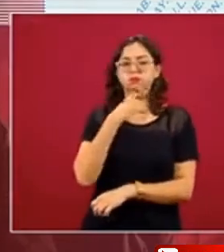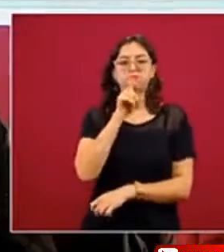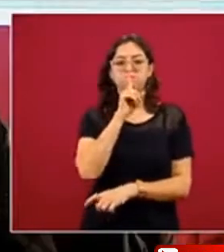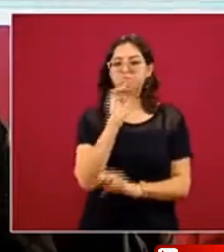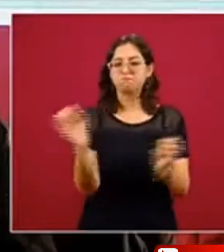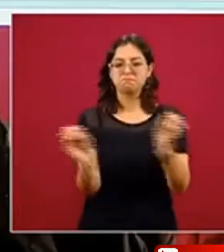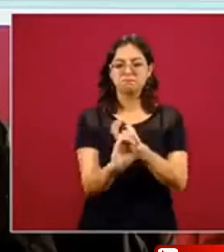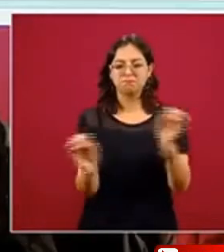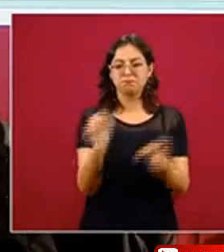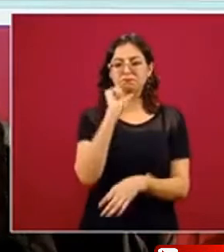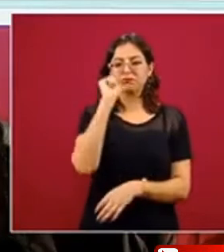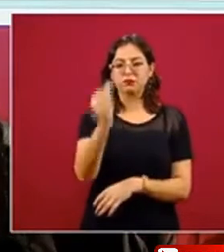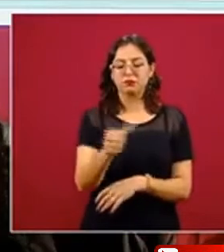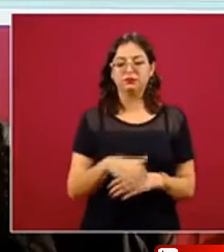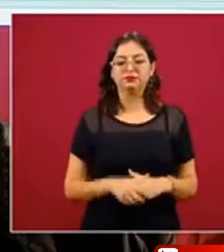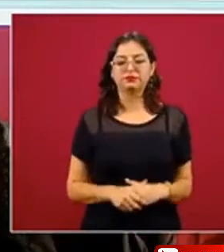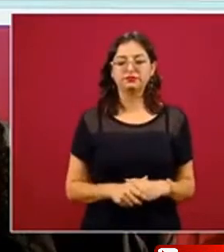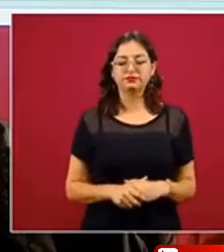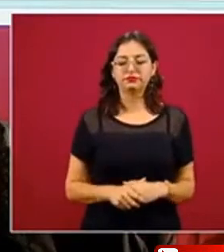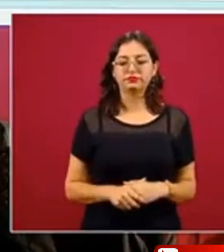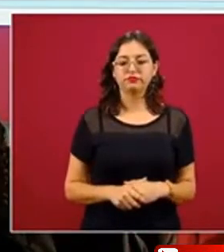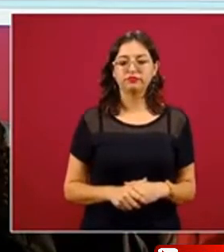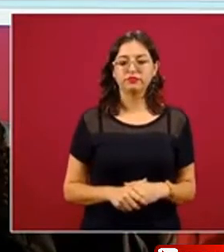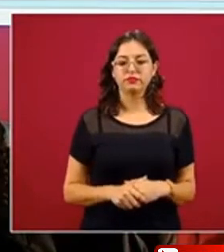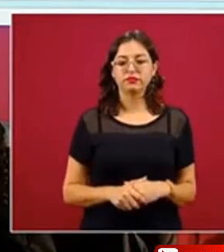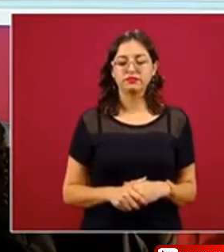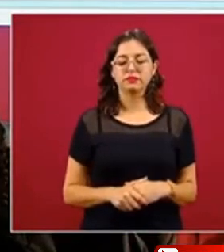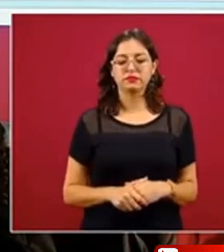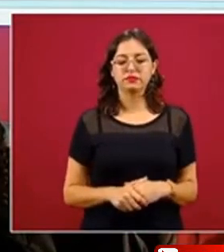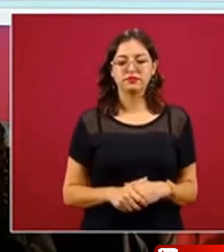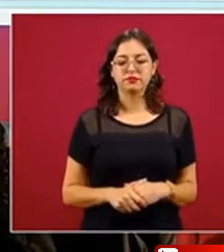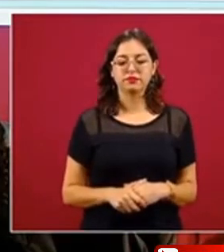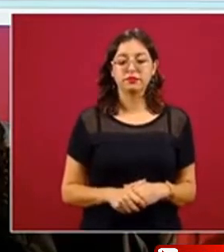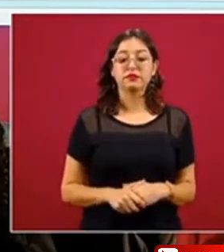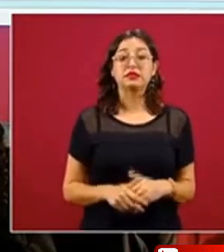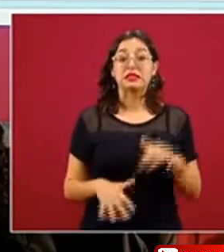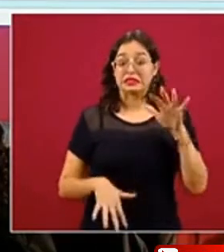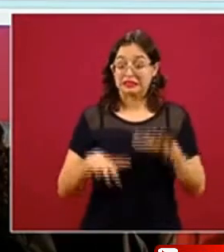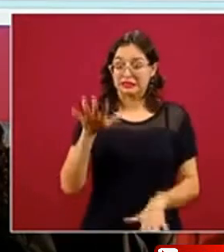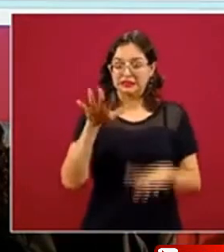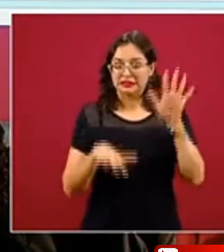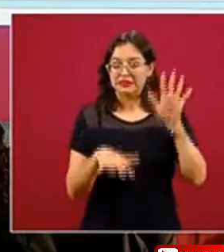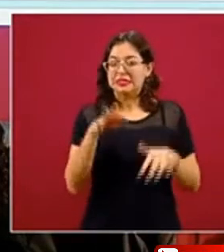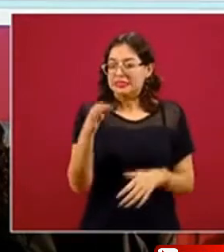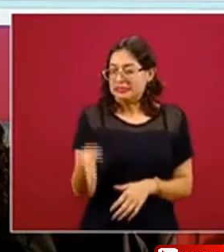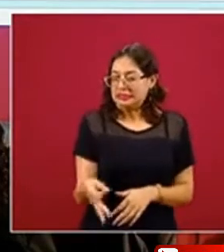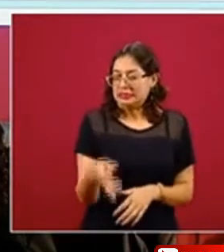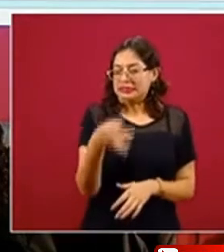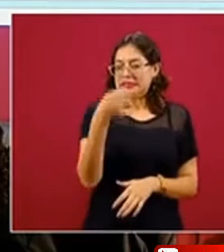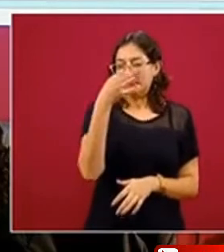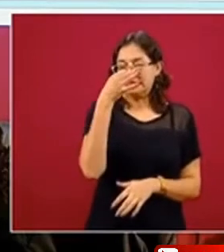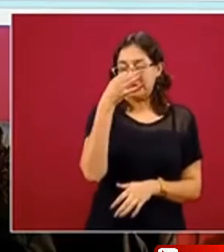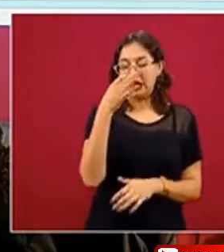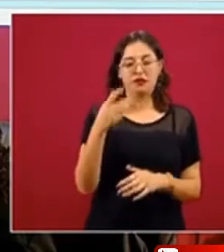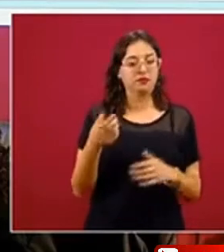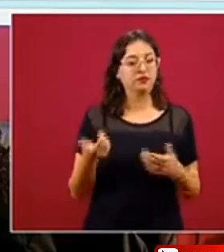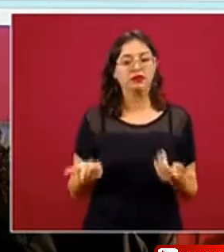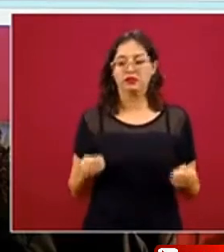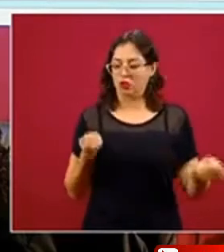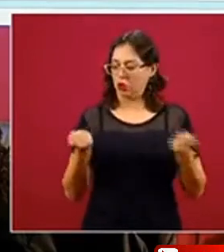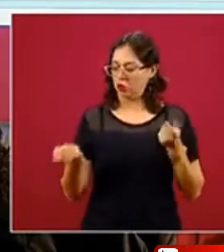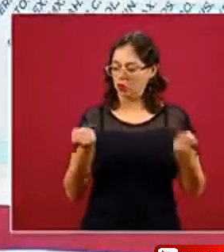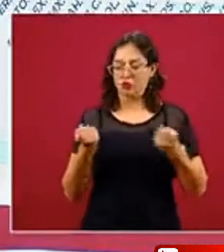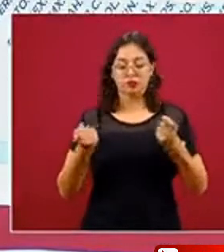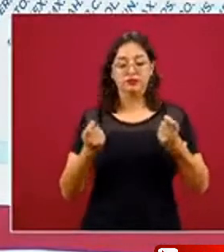hospitalaria. En algunos casos hemos llegado a tener momentos límite. Tenemos como rango, como intervalo de